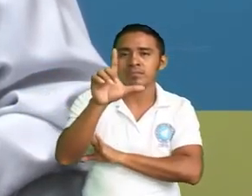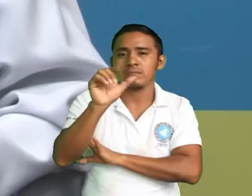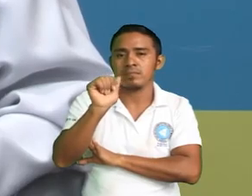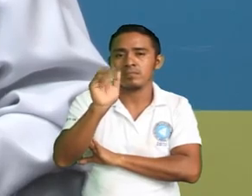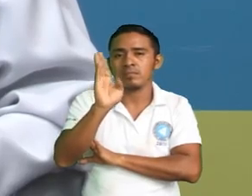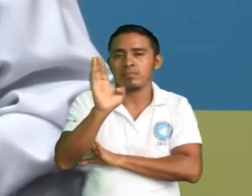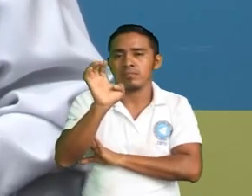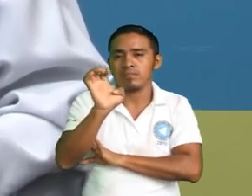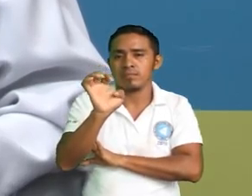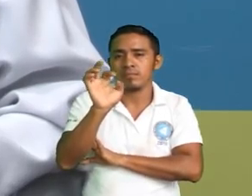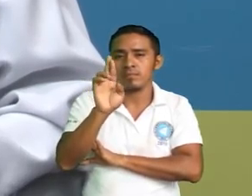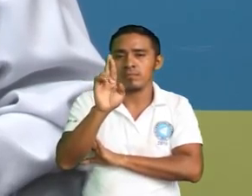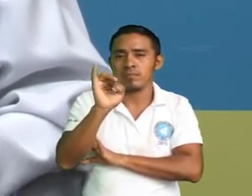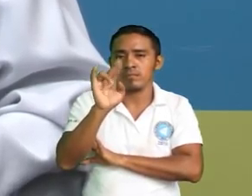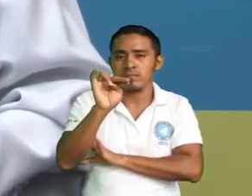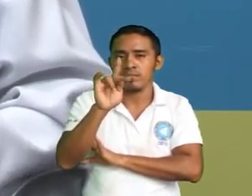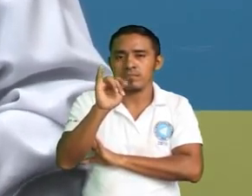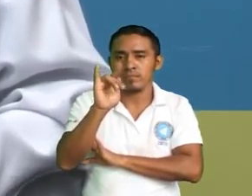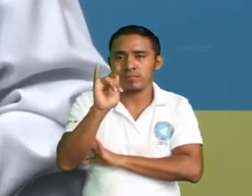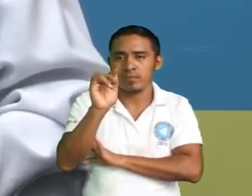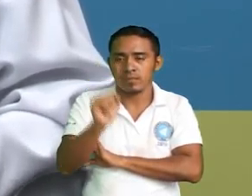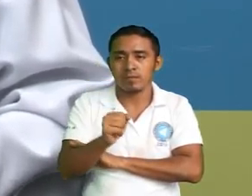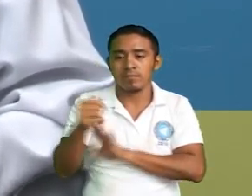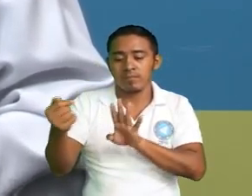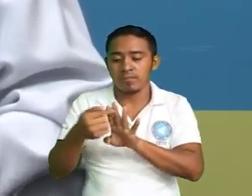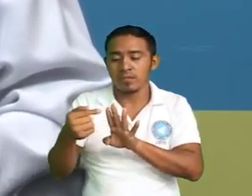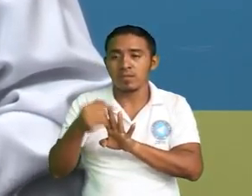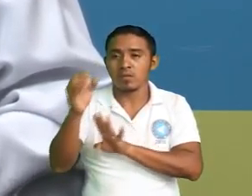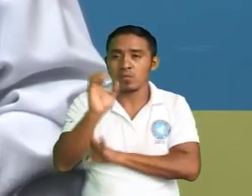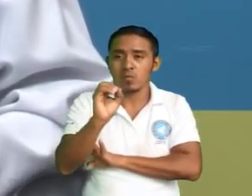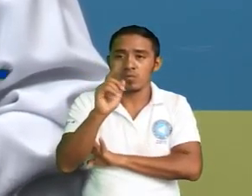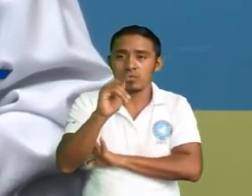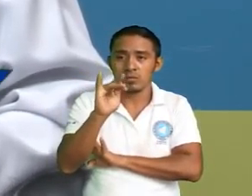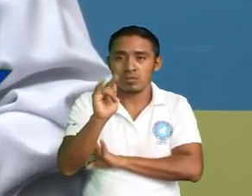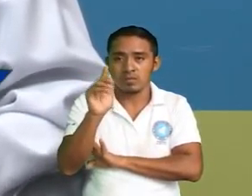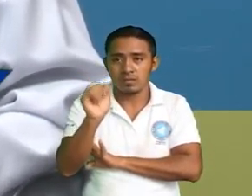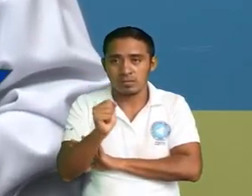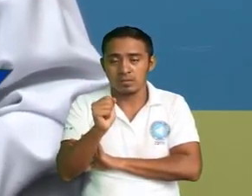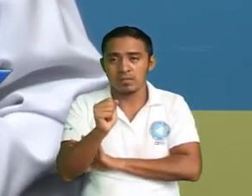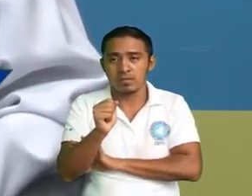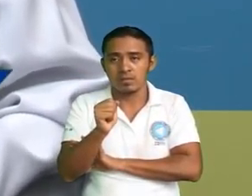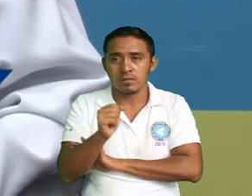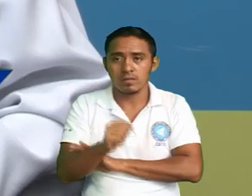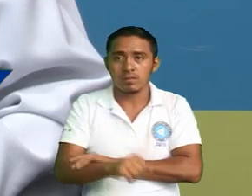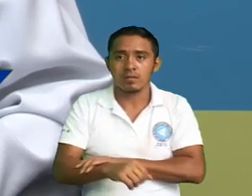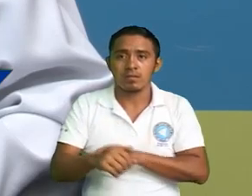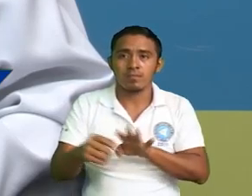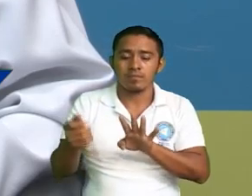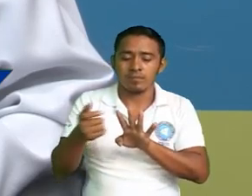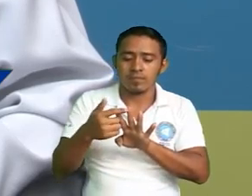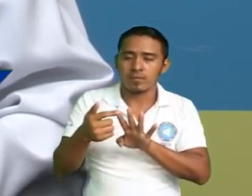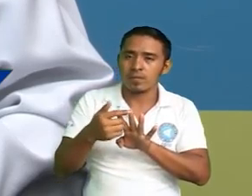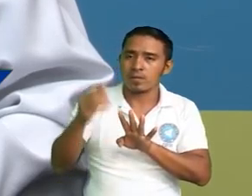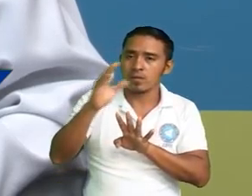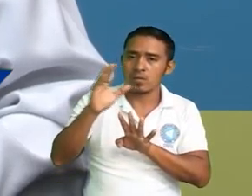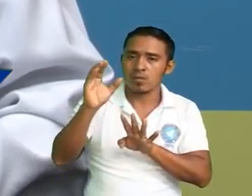más específico, porque la otitis media se divide con colestiatoma y sin